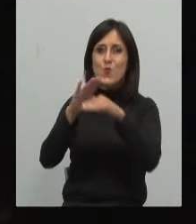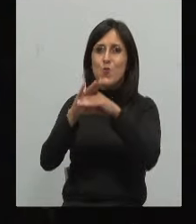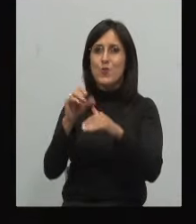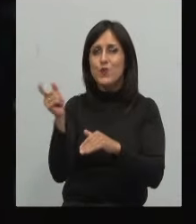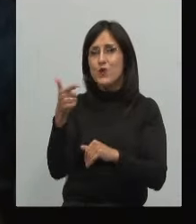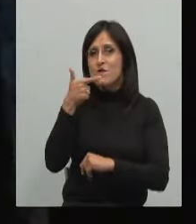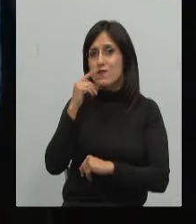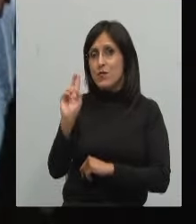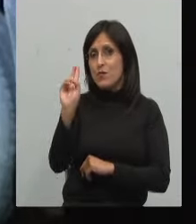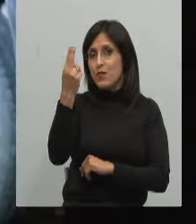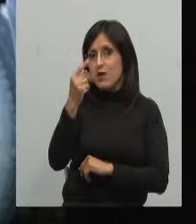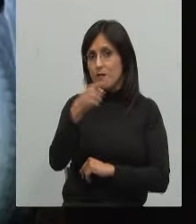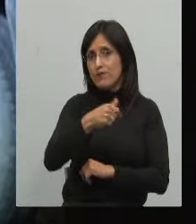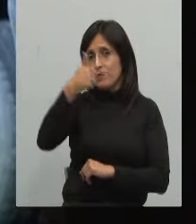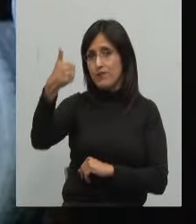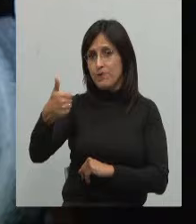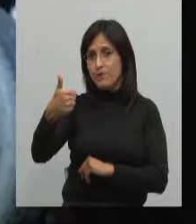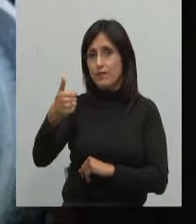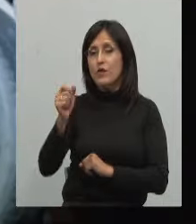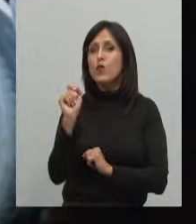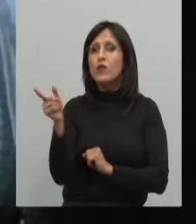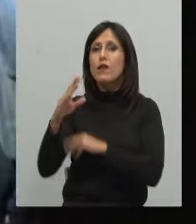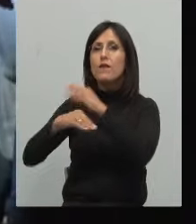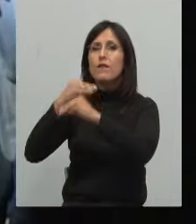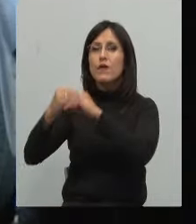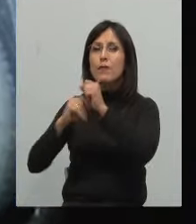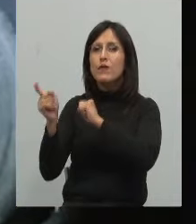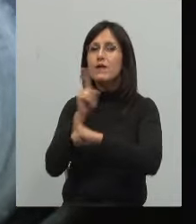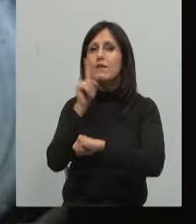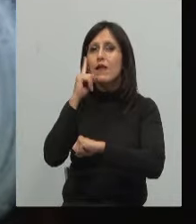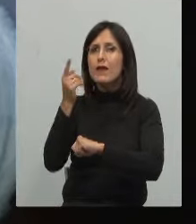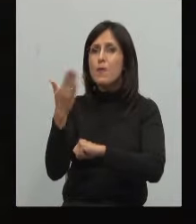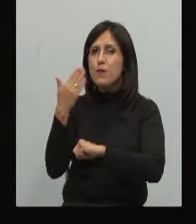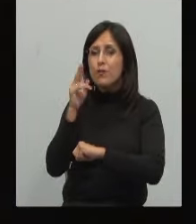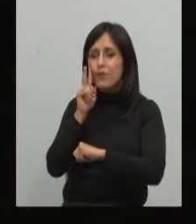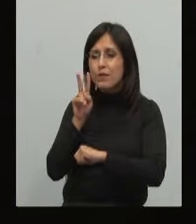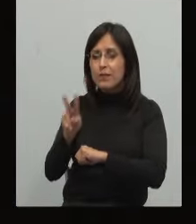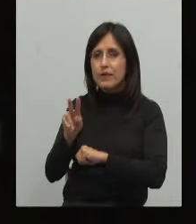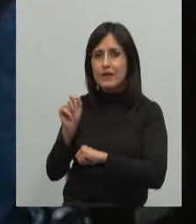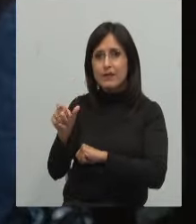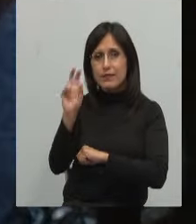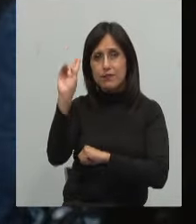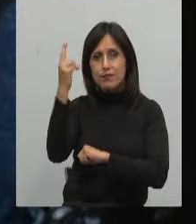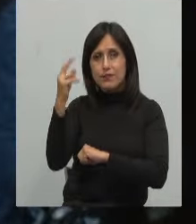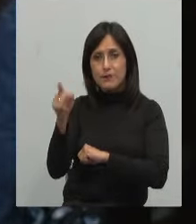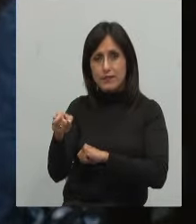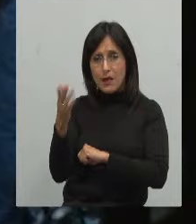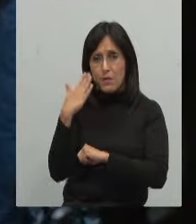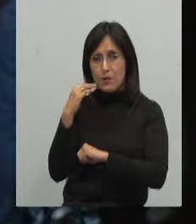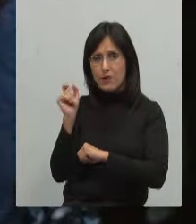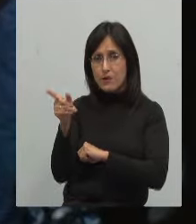lo dejaron, si dejaron que se acerque el cuerpo, que lo vea, porque era justamente parte del proceso investigativo que está siguiendo la policía y la